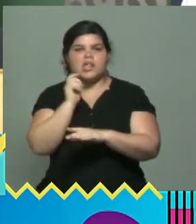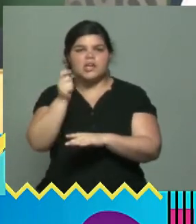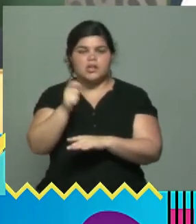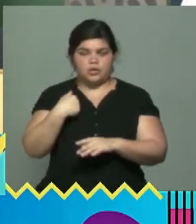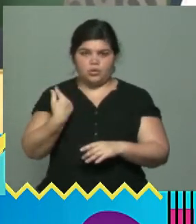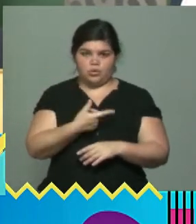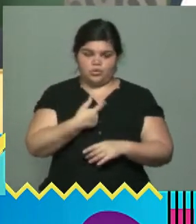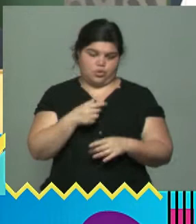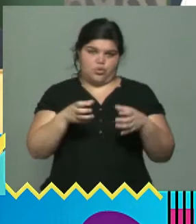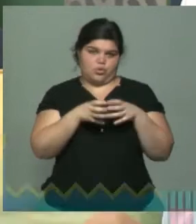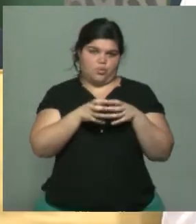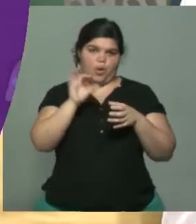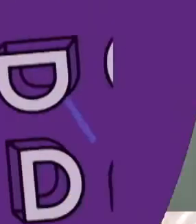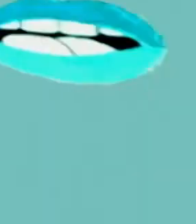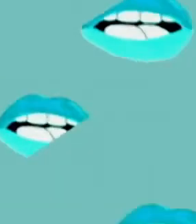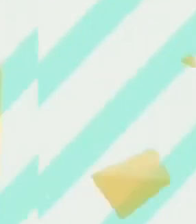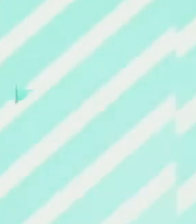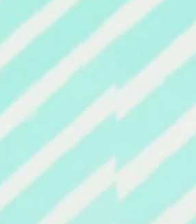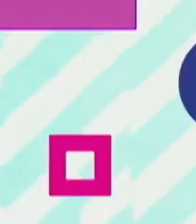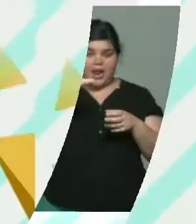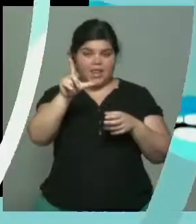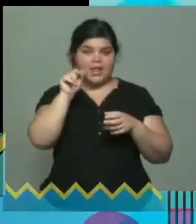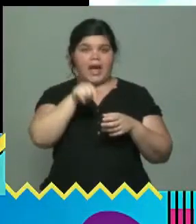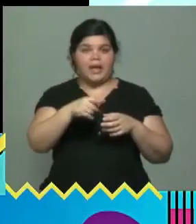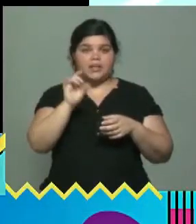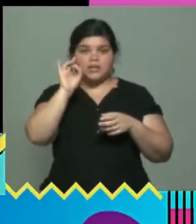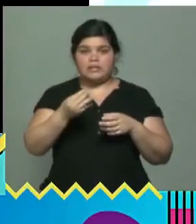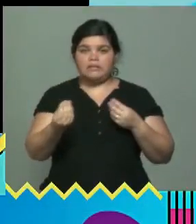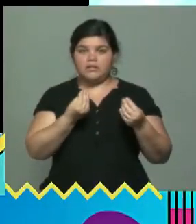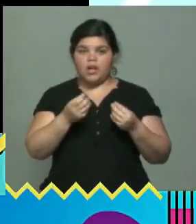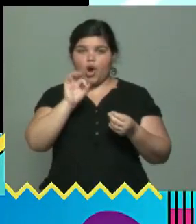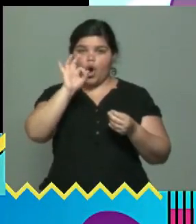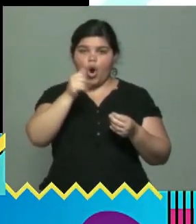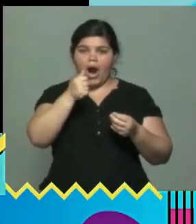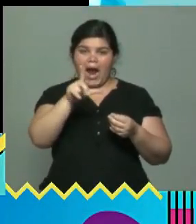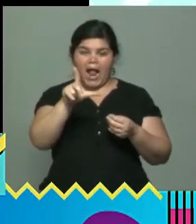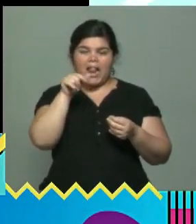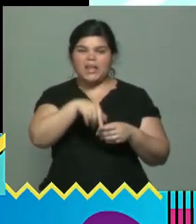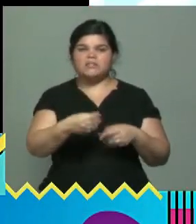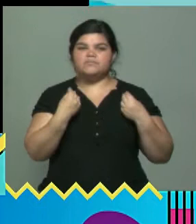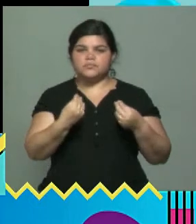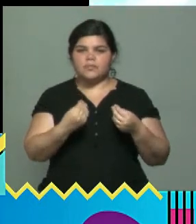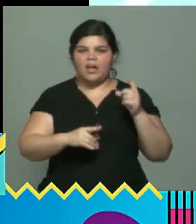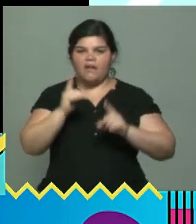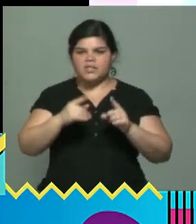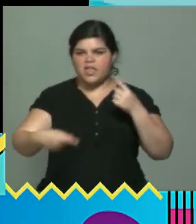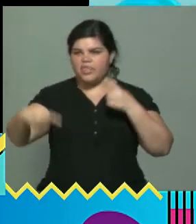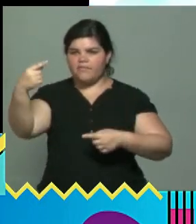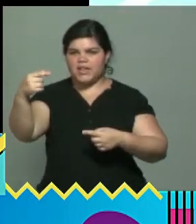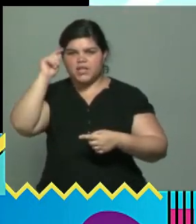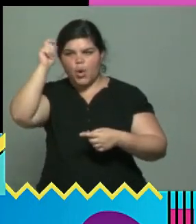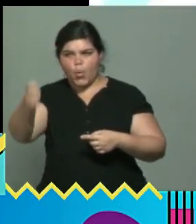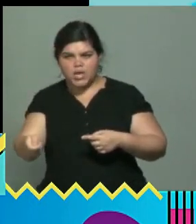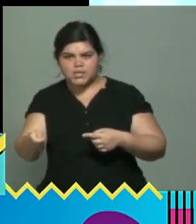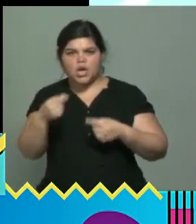así ya como una cuestión de posicionamiento del organismo, a veces nos cuesta mucho diferenciar esto con los jueces, ¿no? De las posiciones,